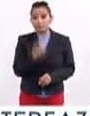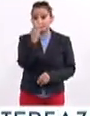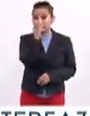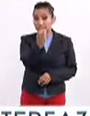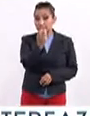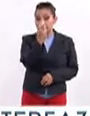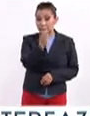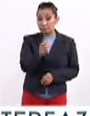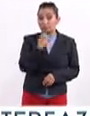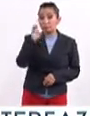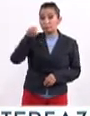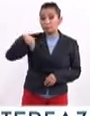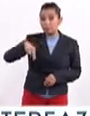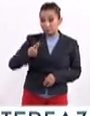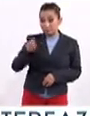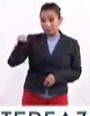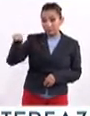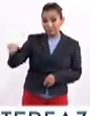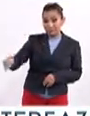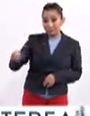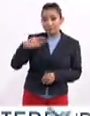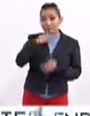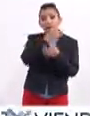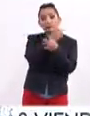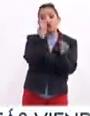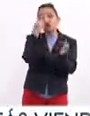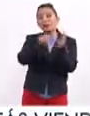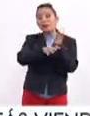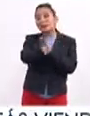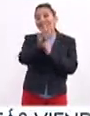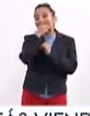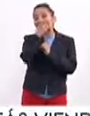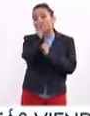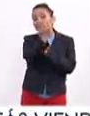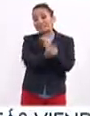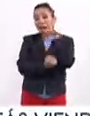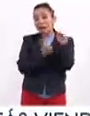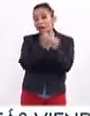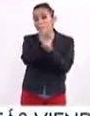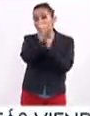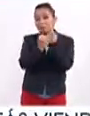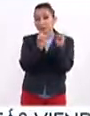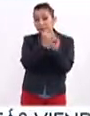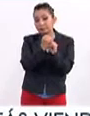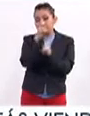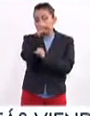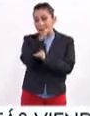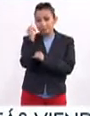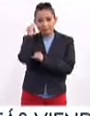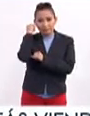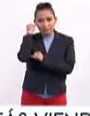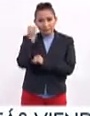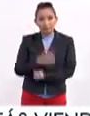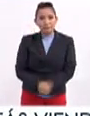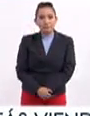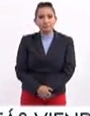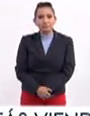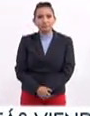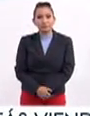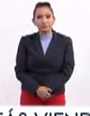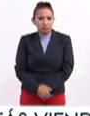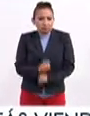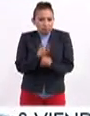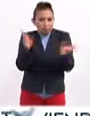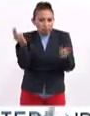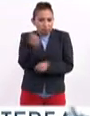esta razón, la Organización de las Naciones Unidas declaró el 2019 como el Año Internacional de las Lenguas Indígenas. Porque